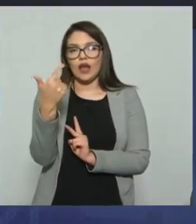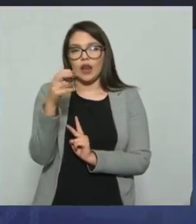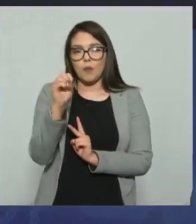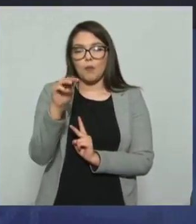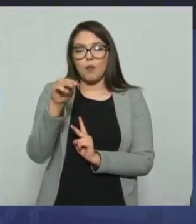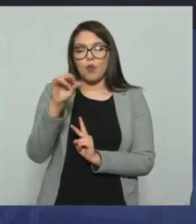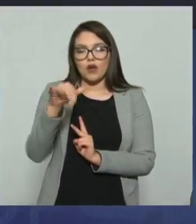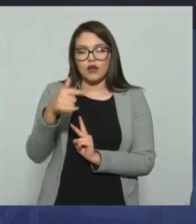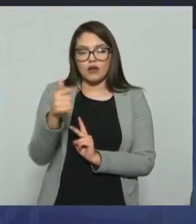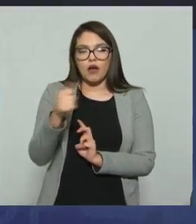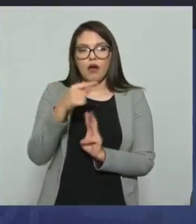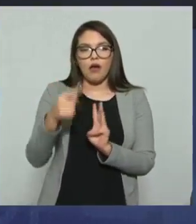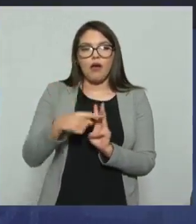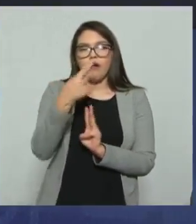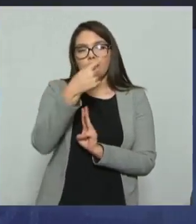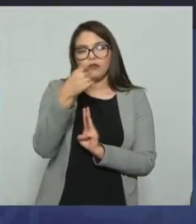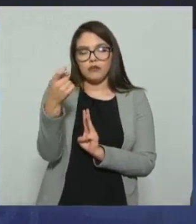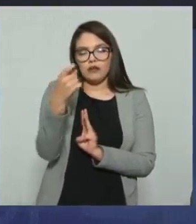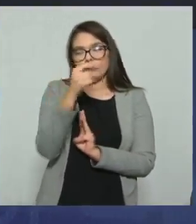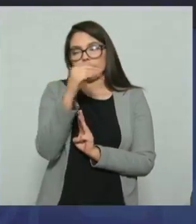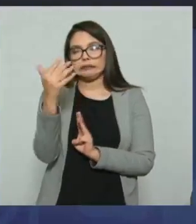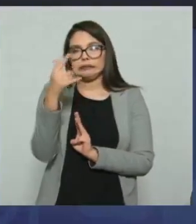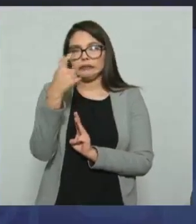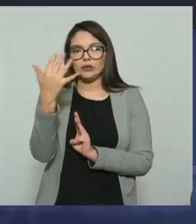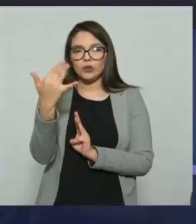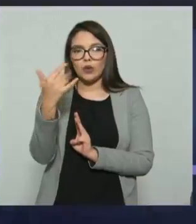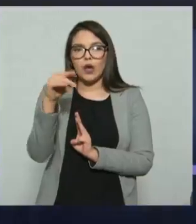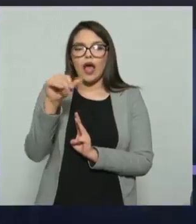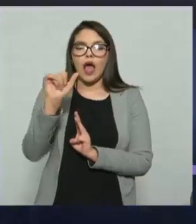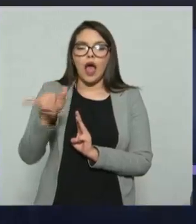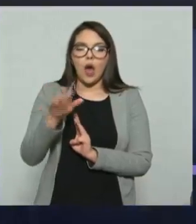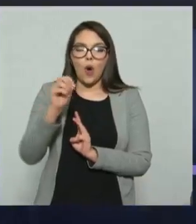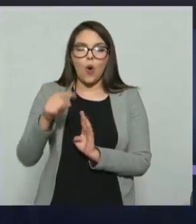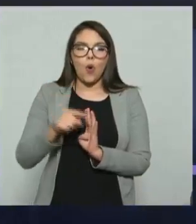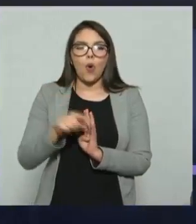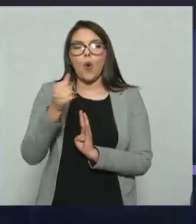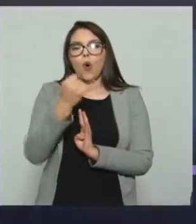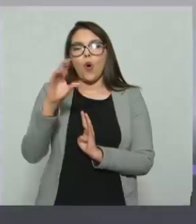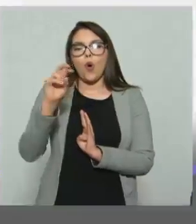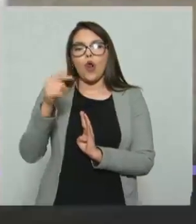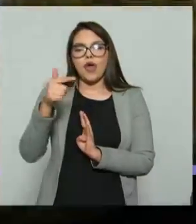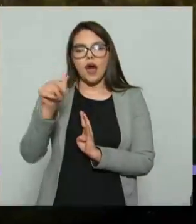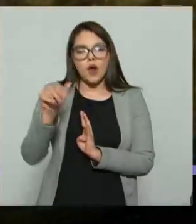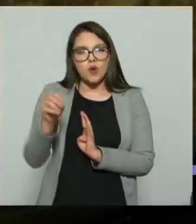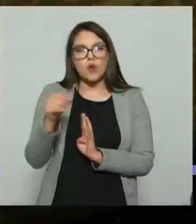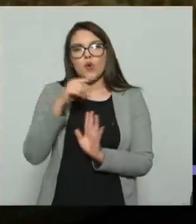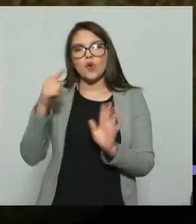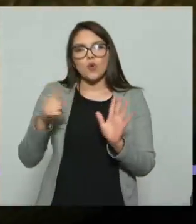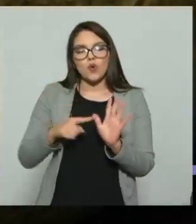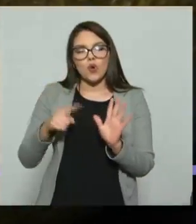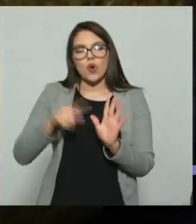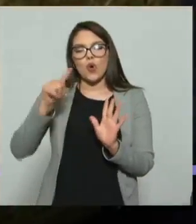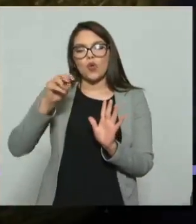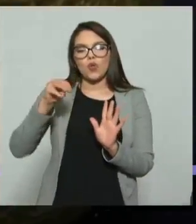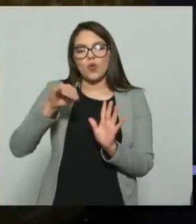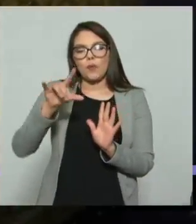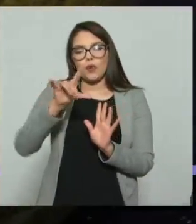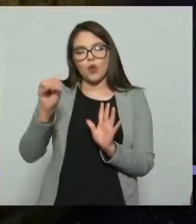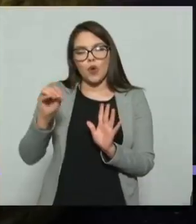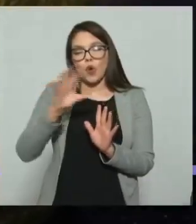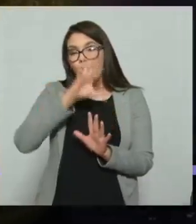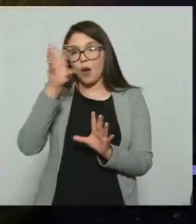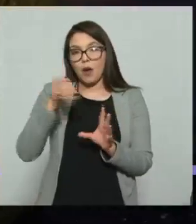a 150 gramos de ajo, 100 a 150 gramos de orégano y 100 a 150 gramos de